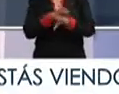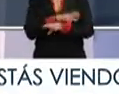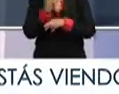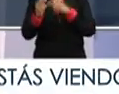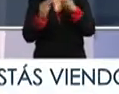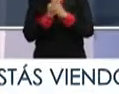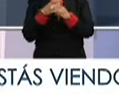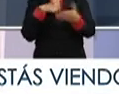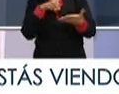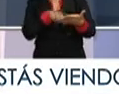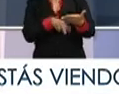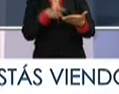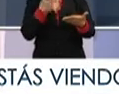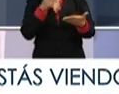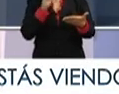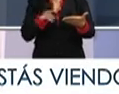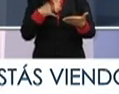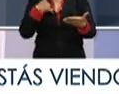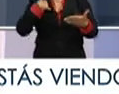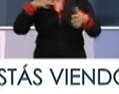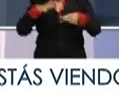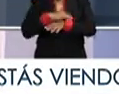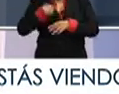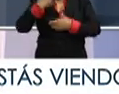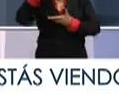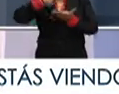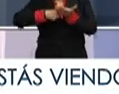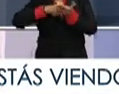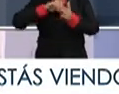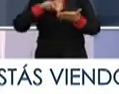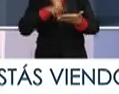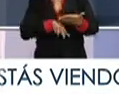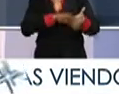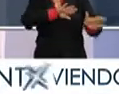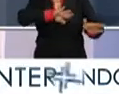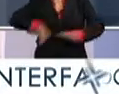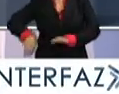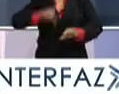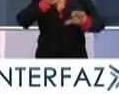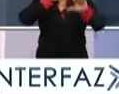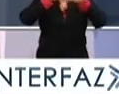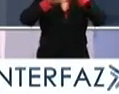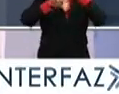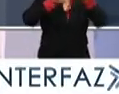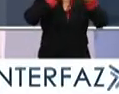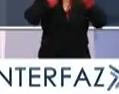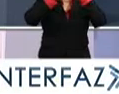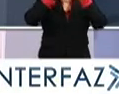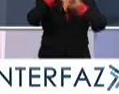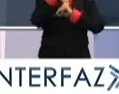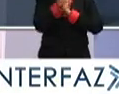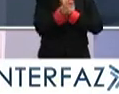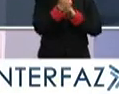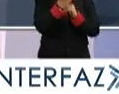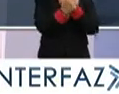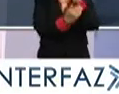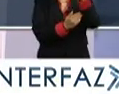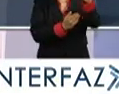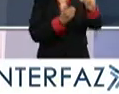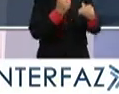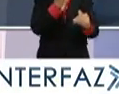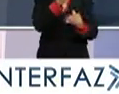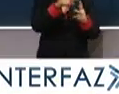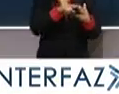el mundo de hoy actitudes en la gente. Cuando hablamos de comunicación, hay que entender un proceso